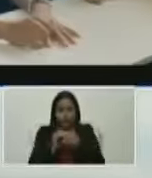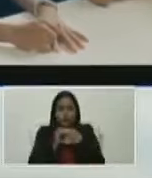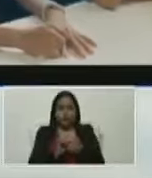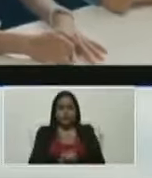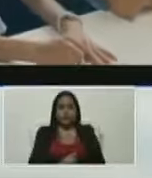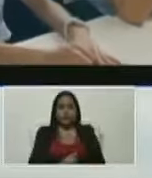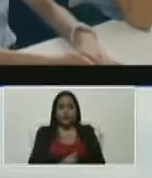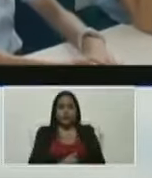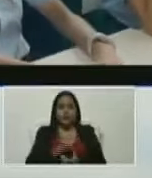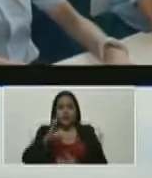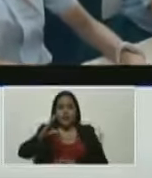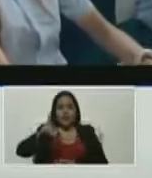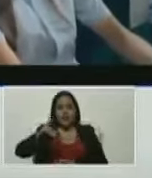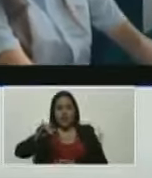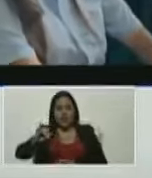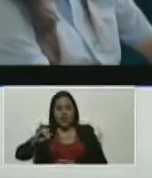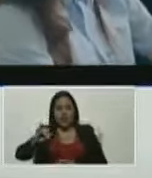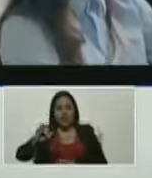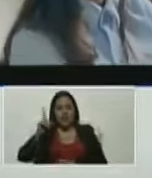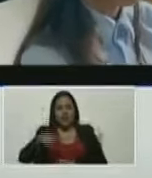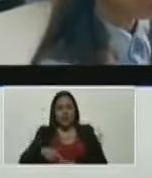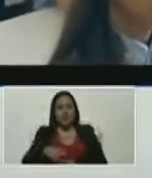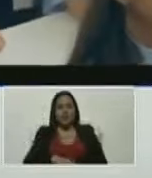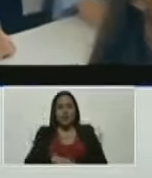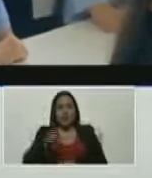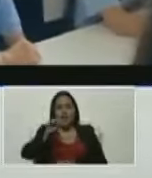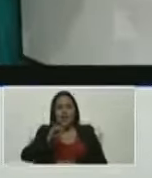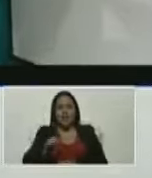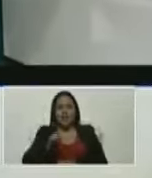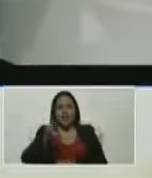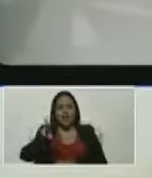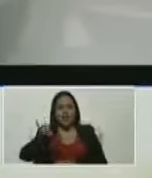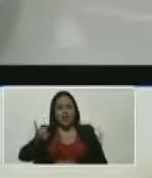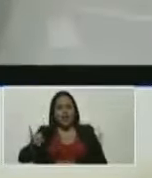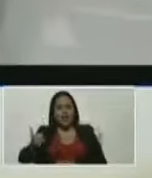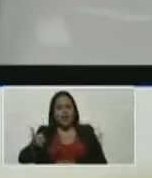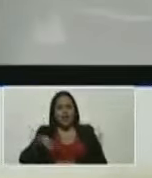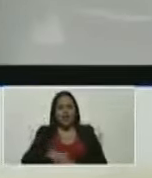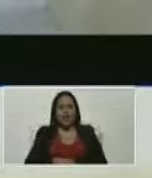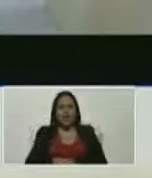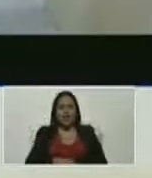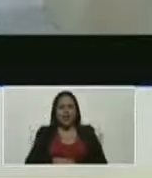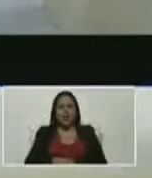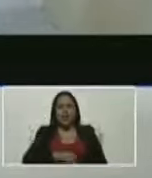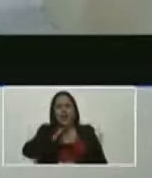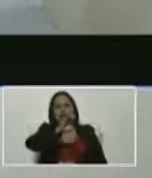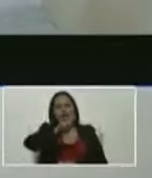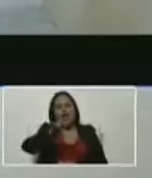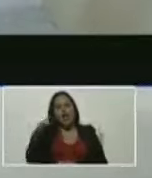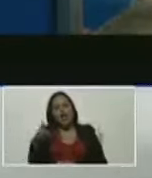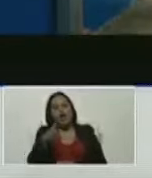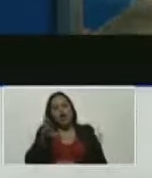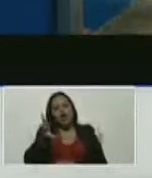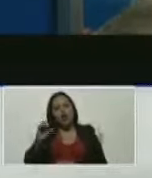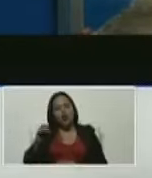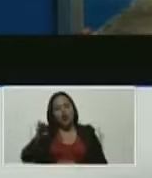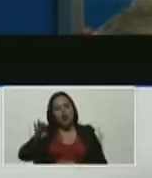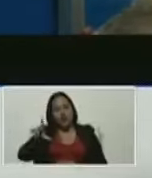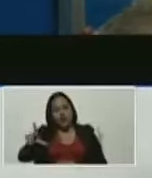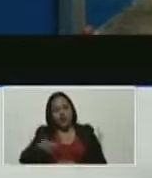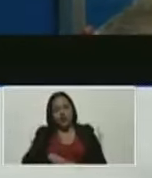El CDI y SRI El Roble, aquí en Caroní. Y el